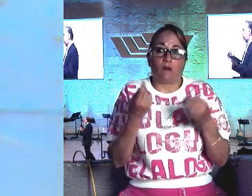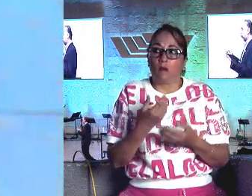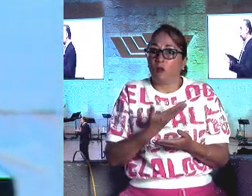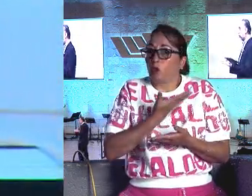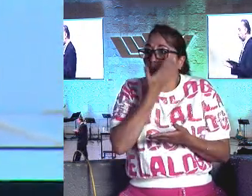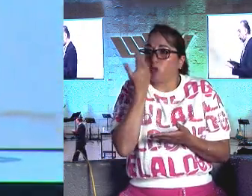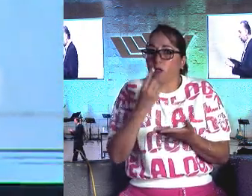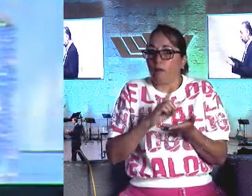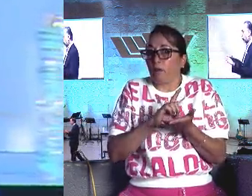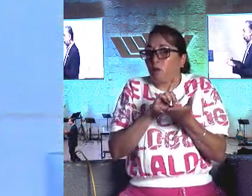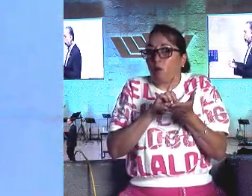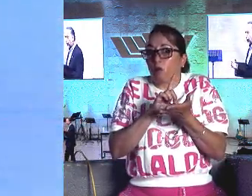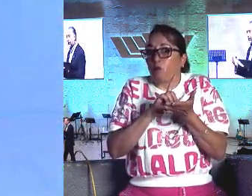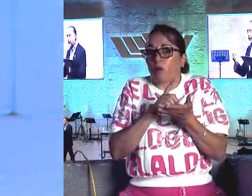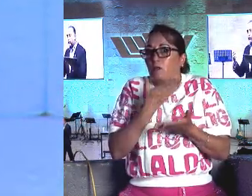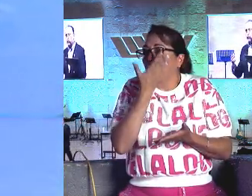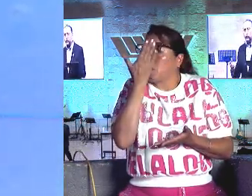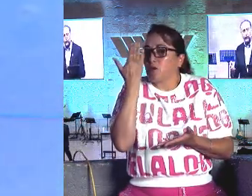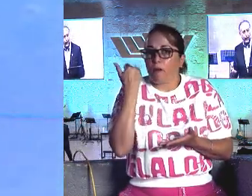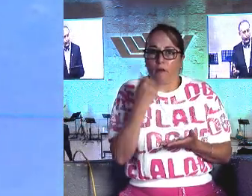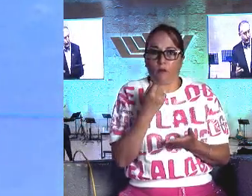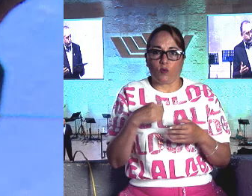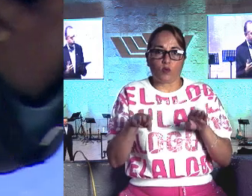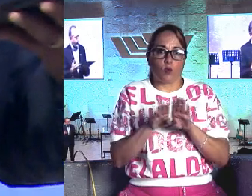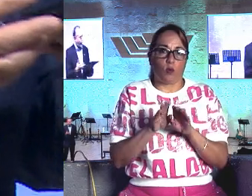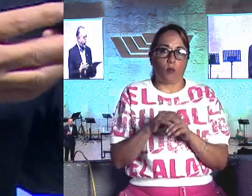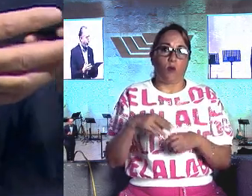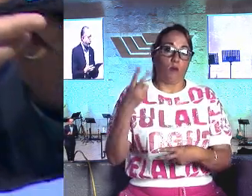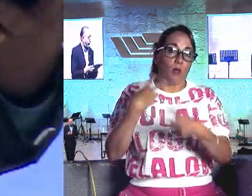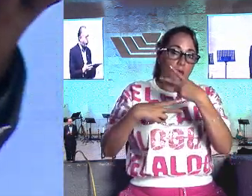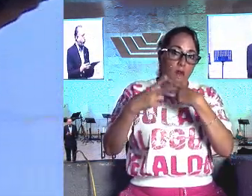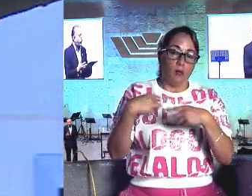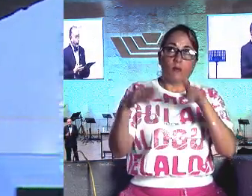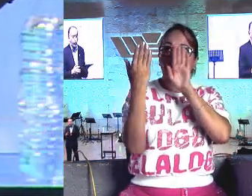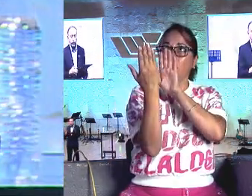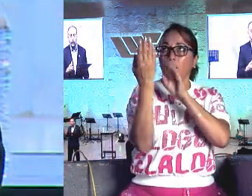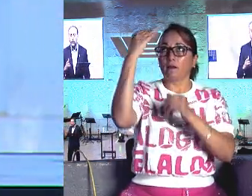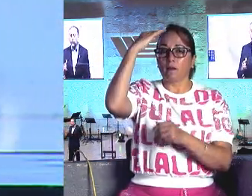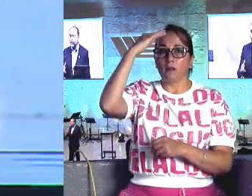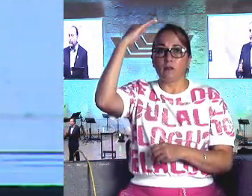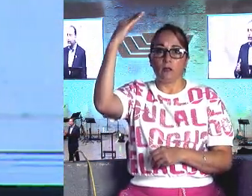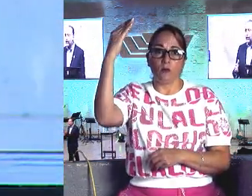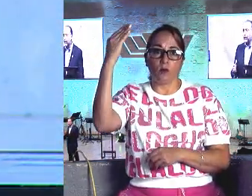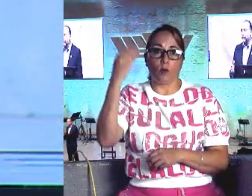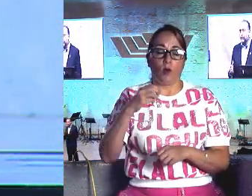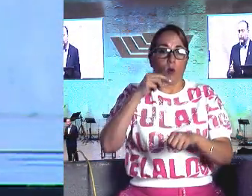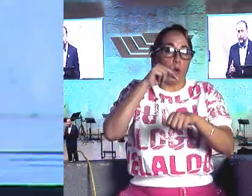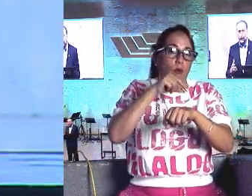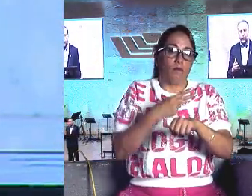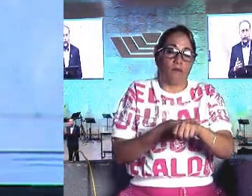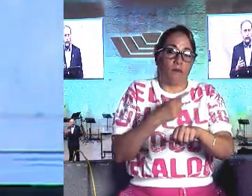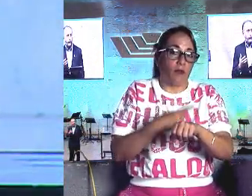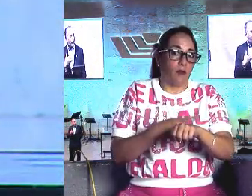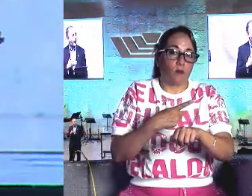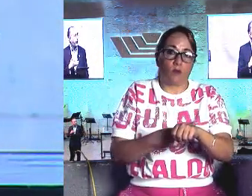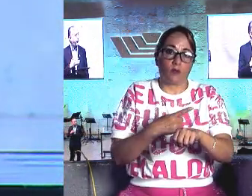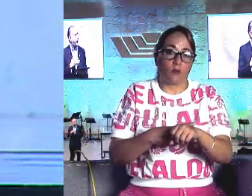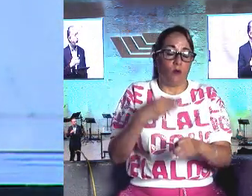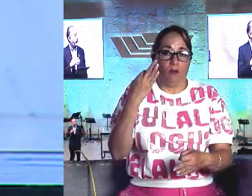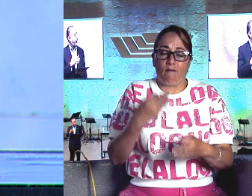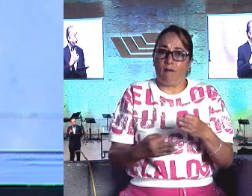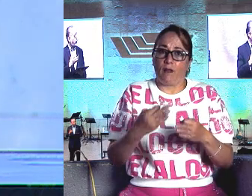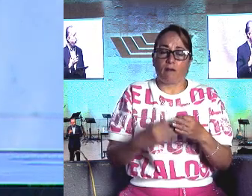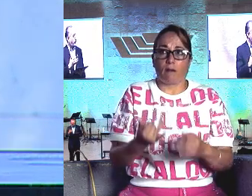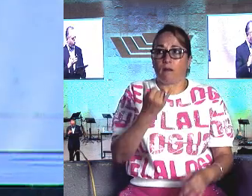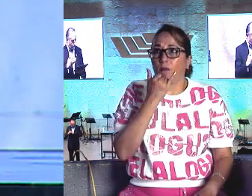su economía, en su sexualidad, en sus finanzas, en su salud física, en falta de perdón,